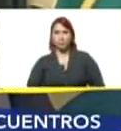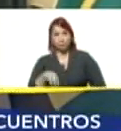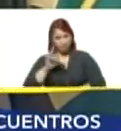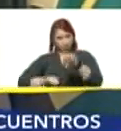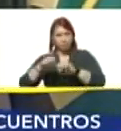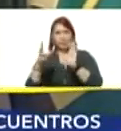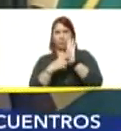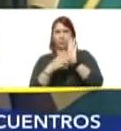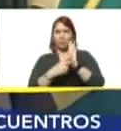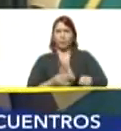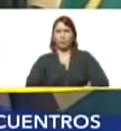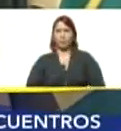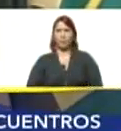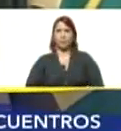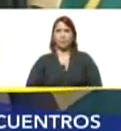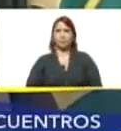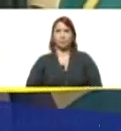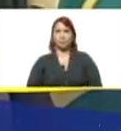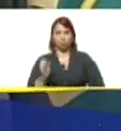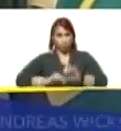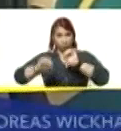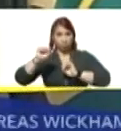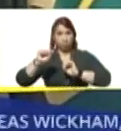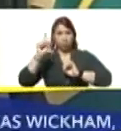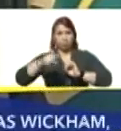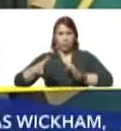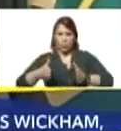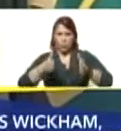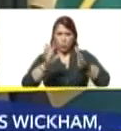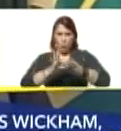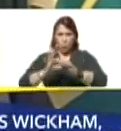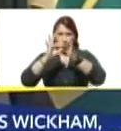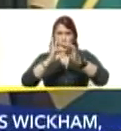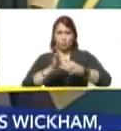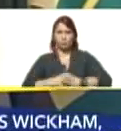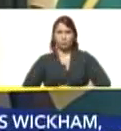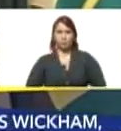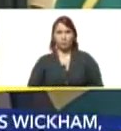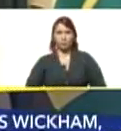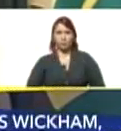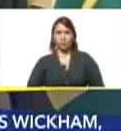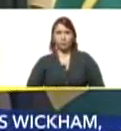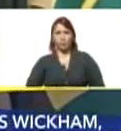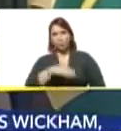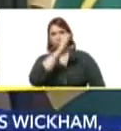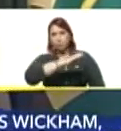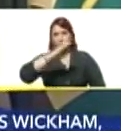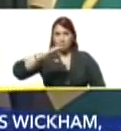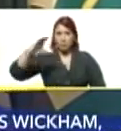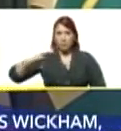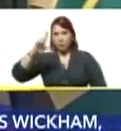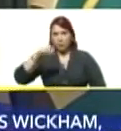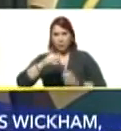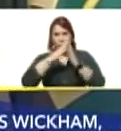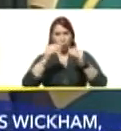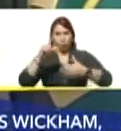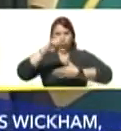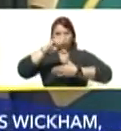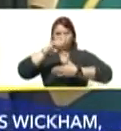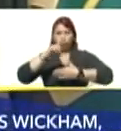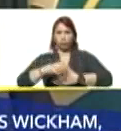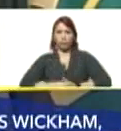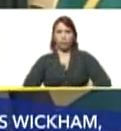defendiendo la verdad y defendiendo el camino unitario de los caribeños y de todos los